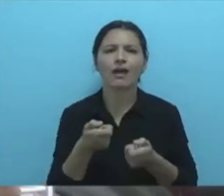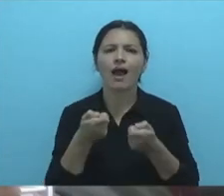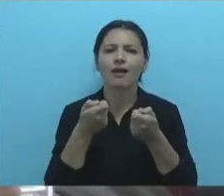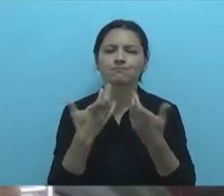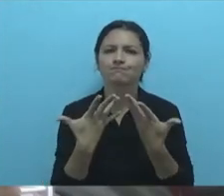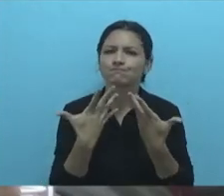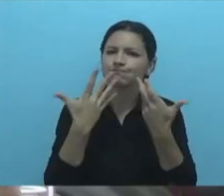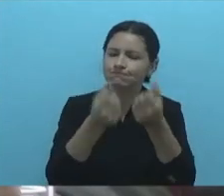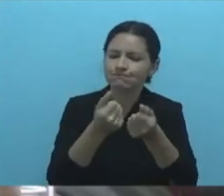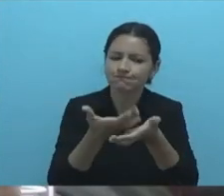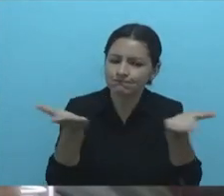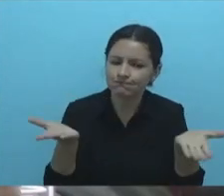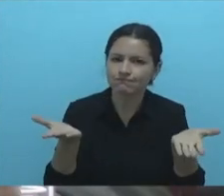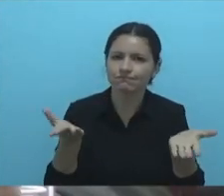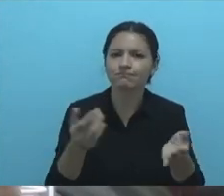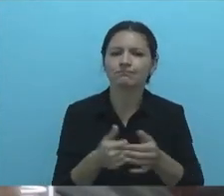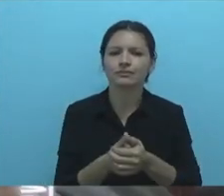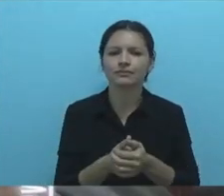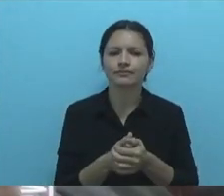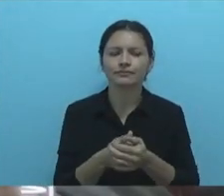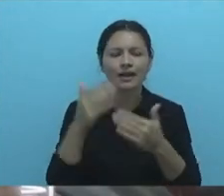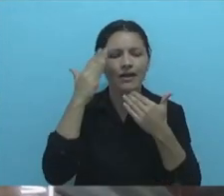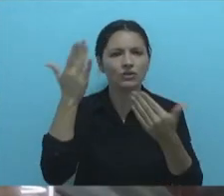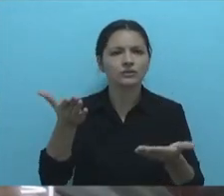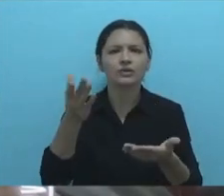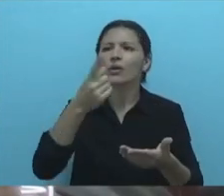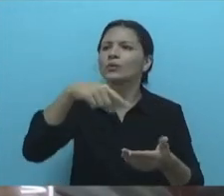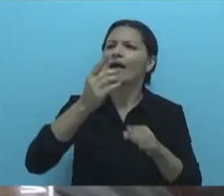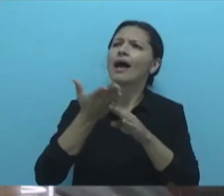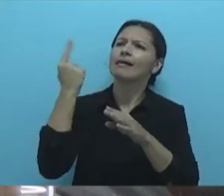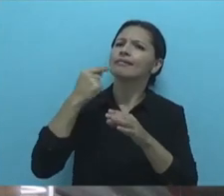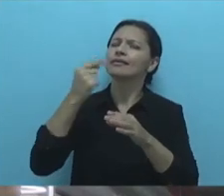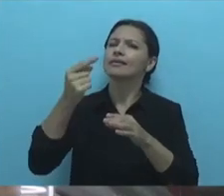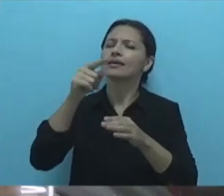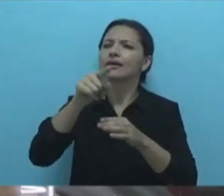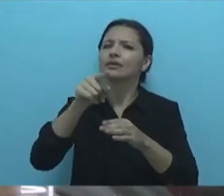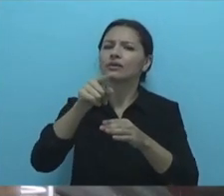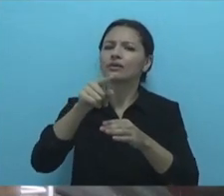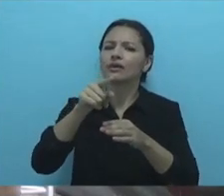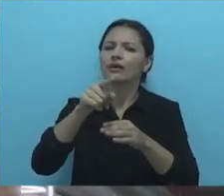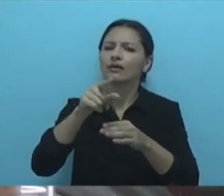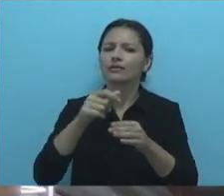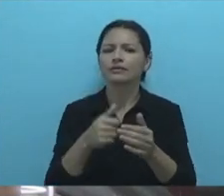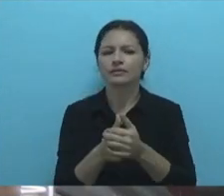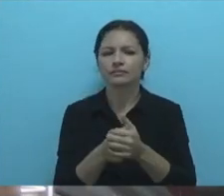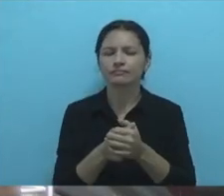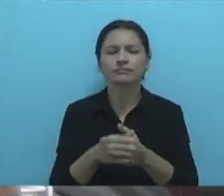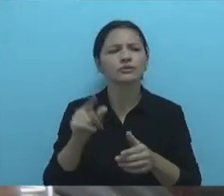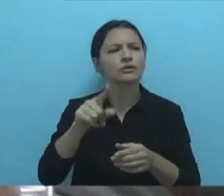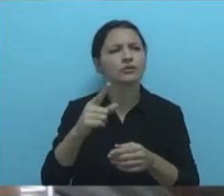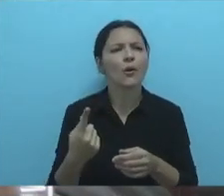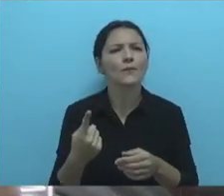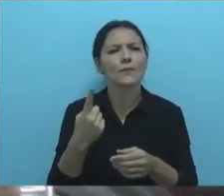un lugar y las está reconociendo y que como ustedes nos dijeron a nosotras la mejor venganza va a ser vivir